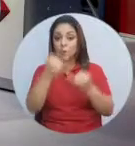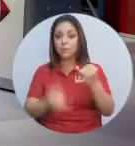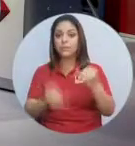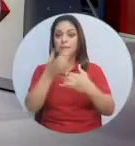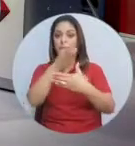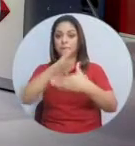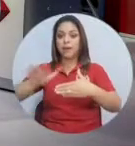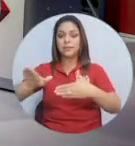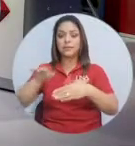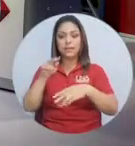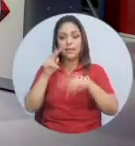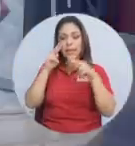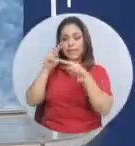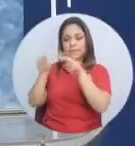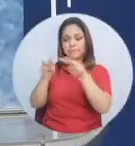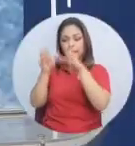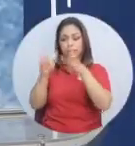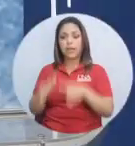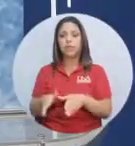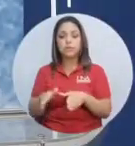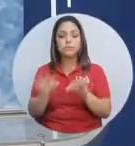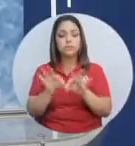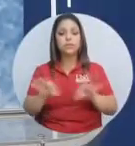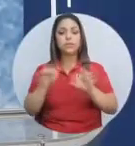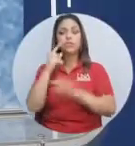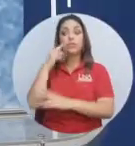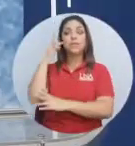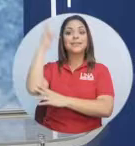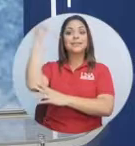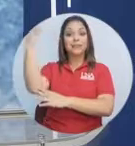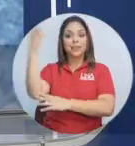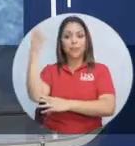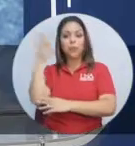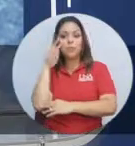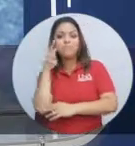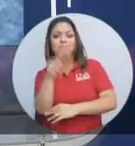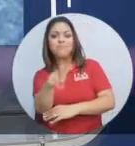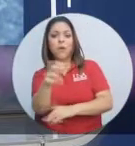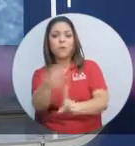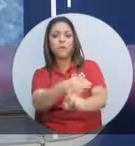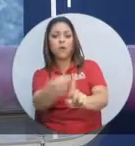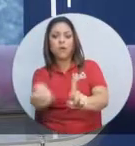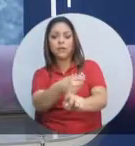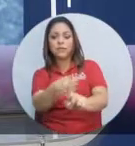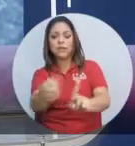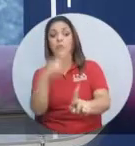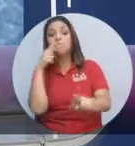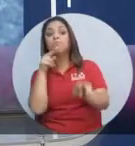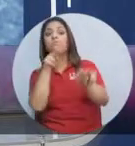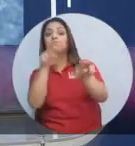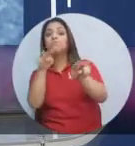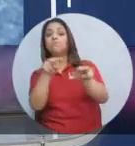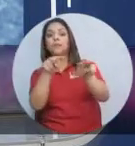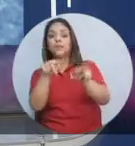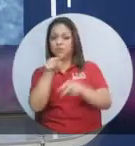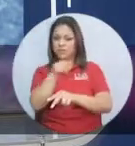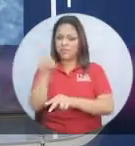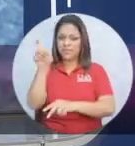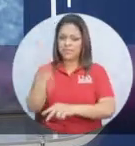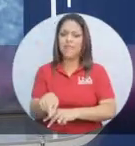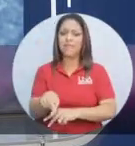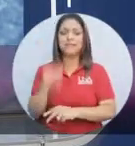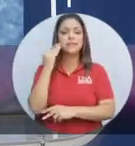parte de los espectadores es muy importante. Las personas que son testigos o testigas de violencia de cualquier tipo